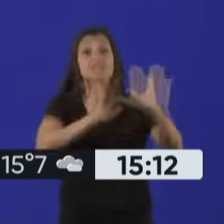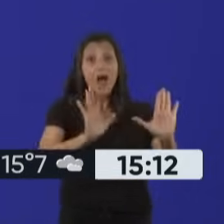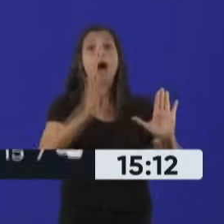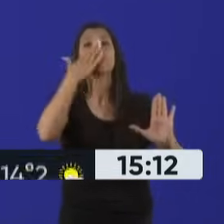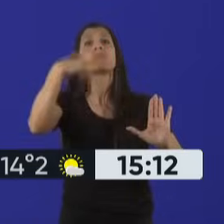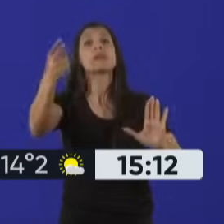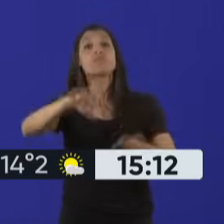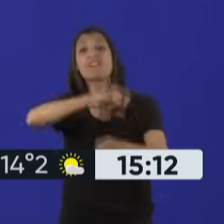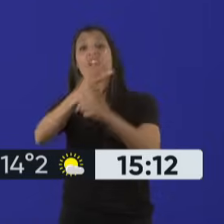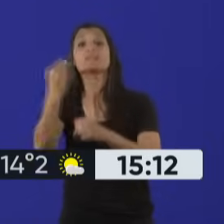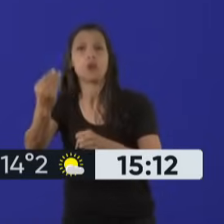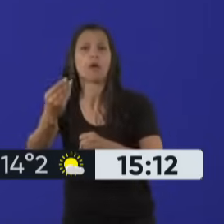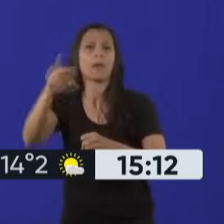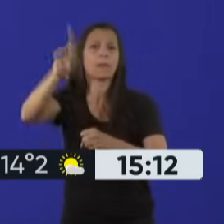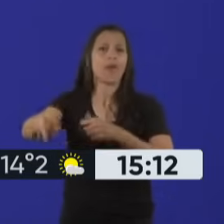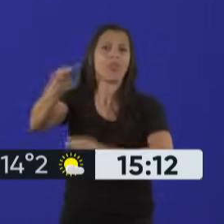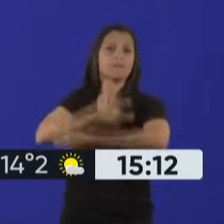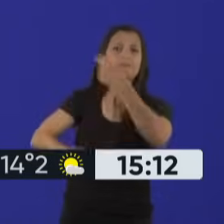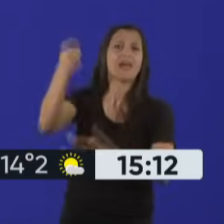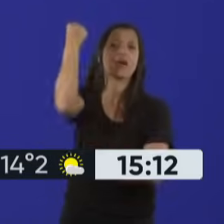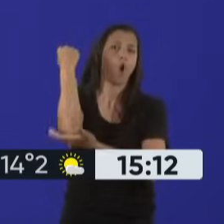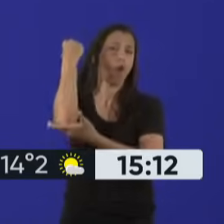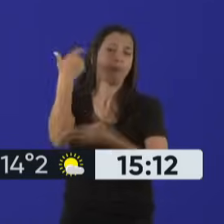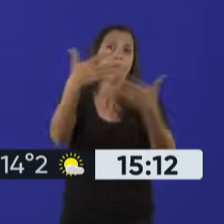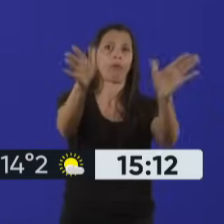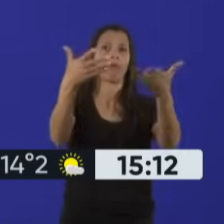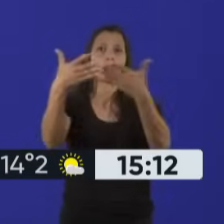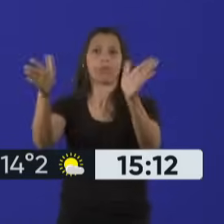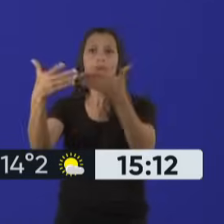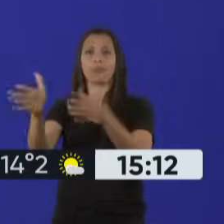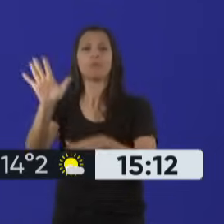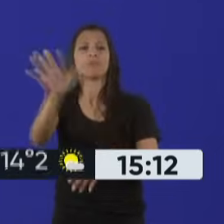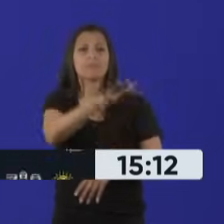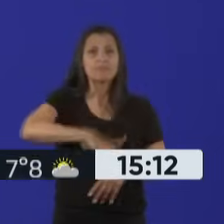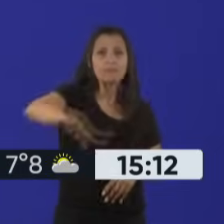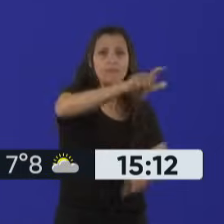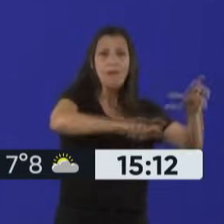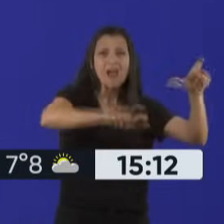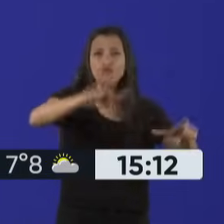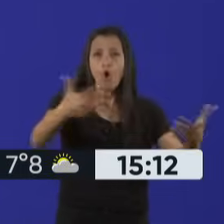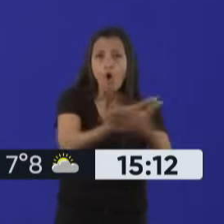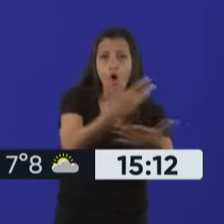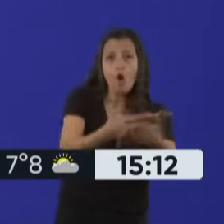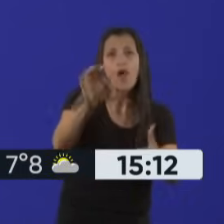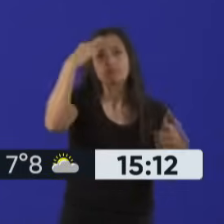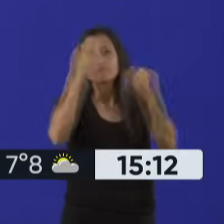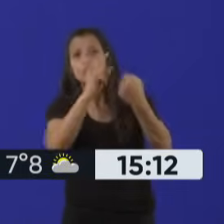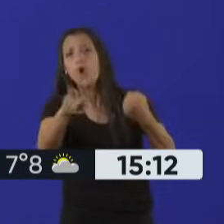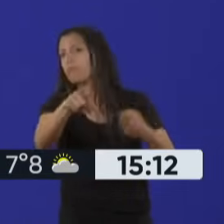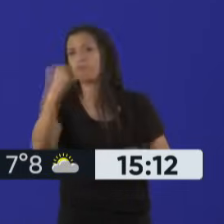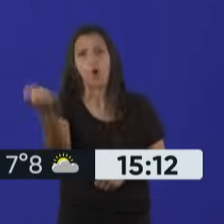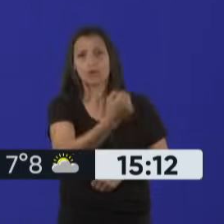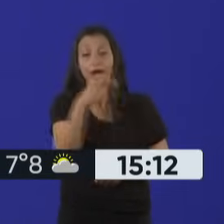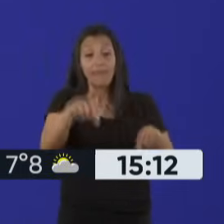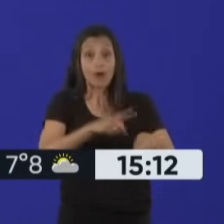en condiciones de abrir más la economía sin que eso tenga un costo social negativo. Es decir, acá es muy importante la